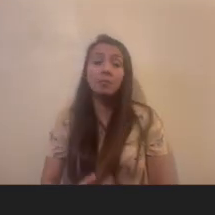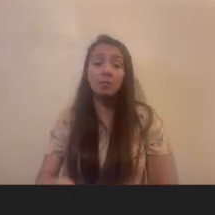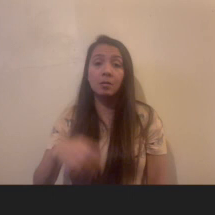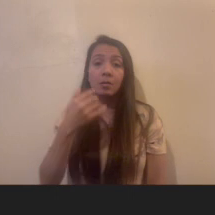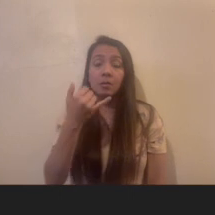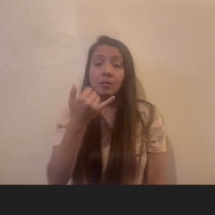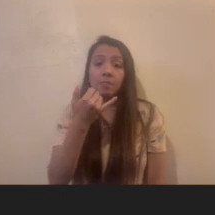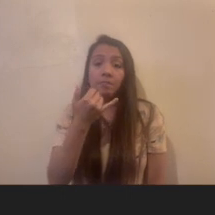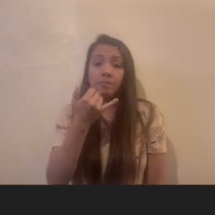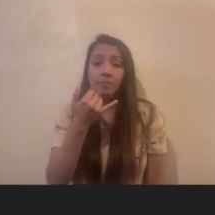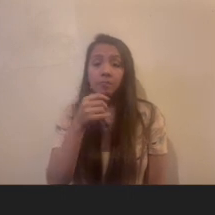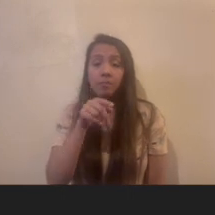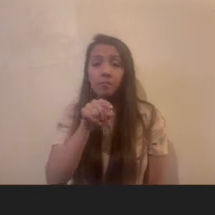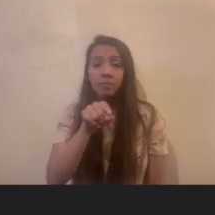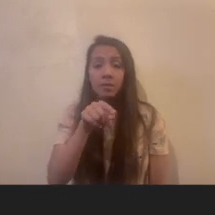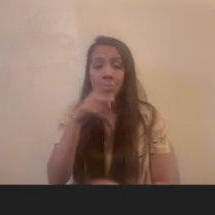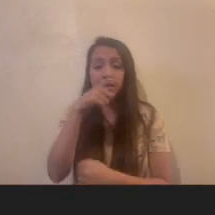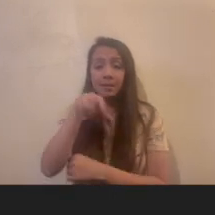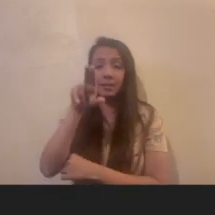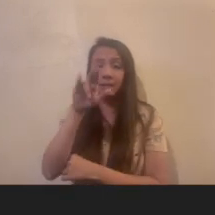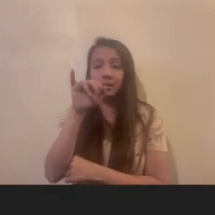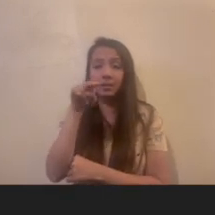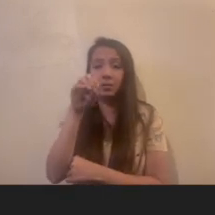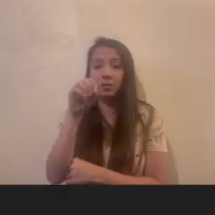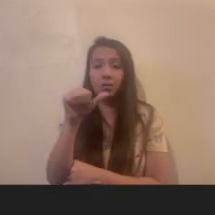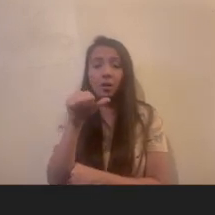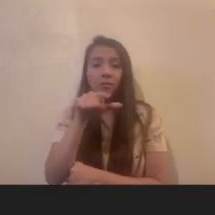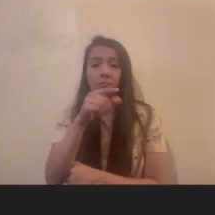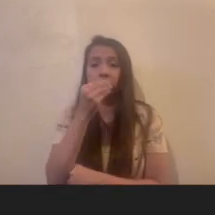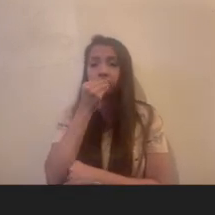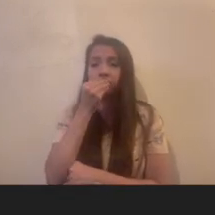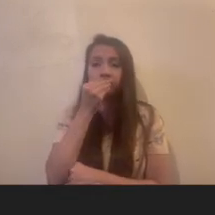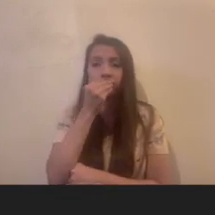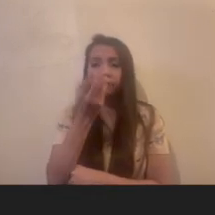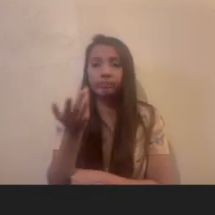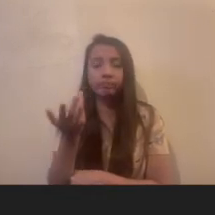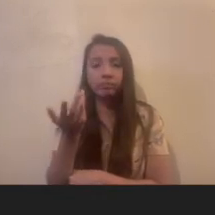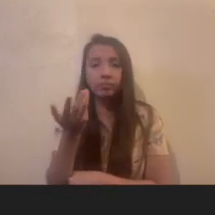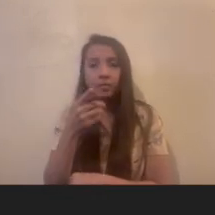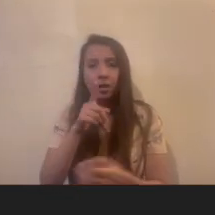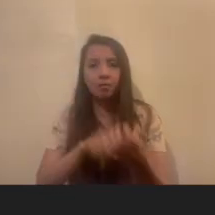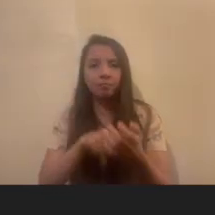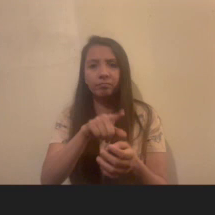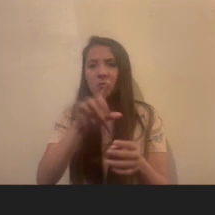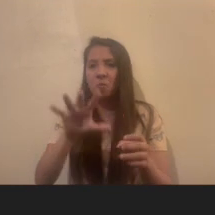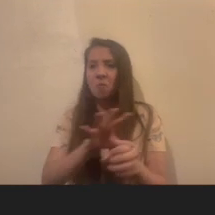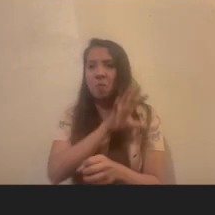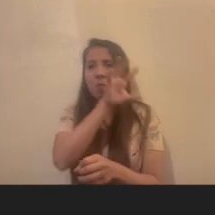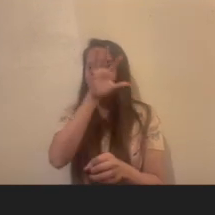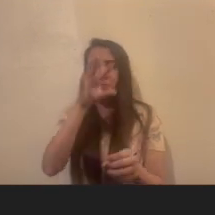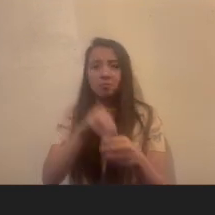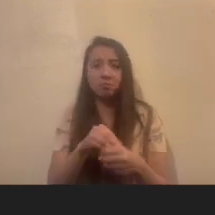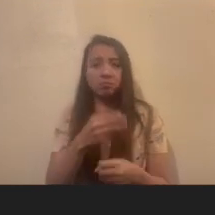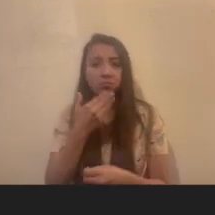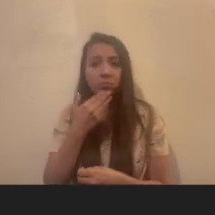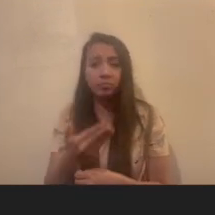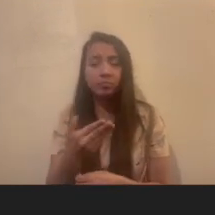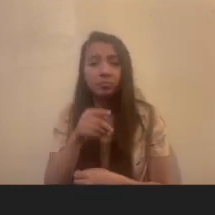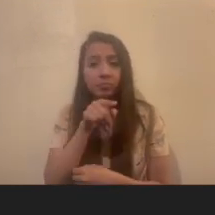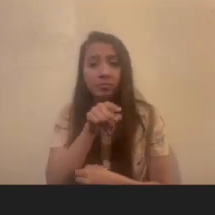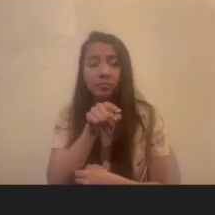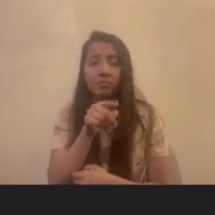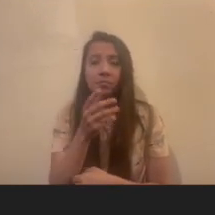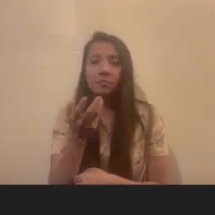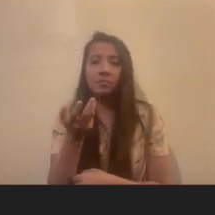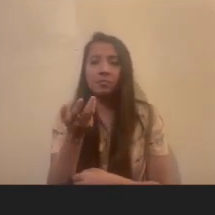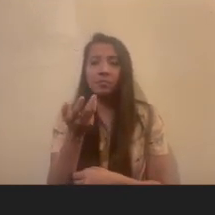sobre todo que es la quinoa es un alimento muy completo, ¿no?